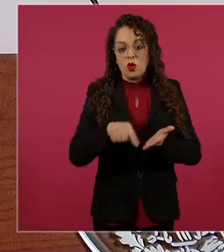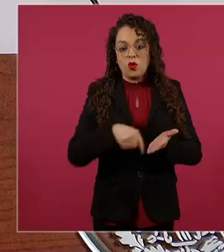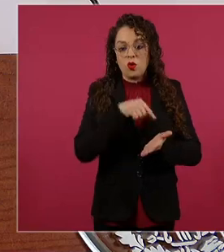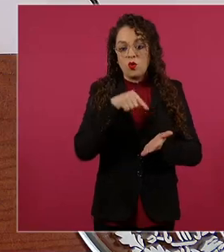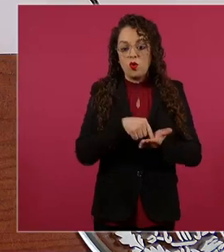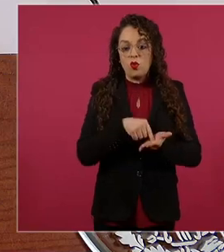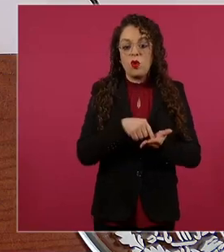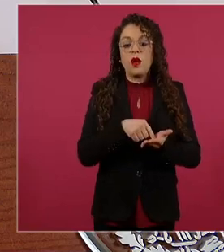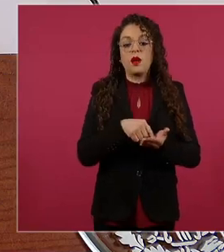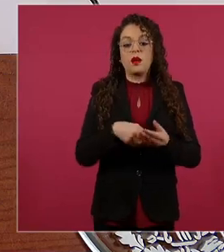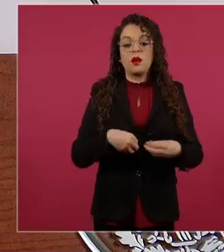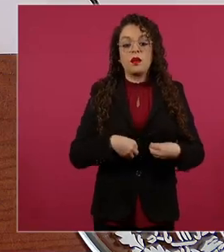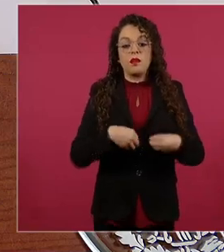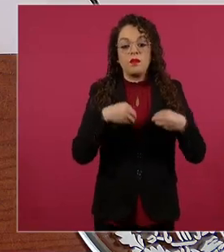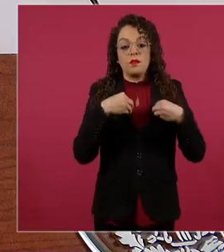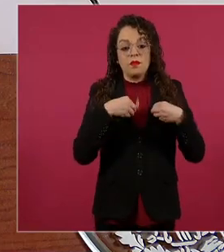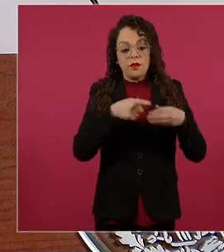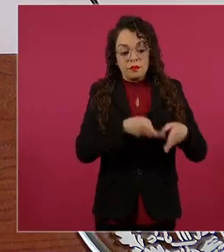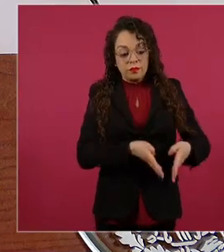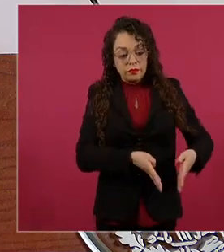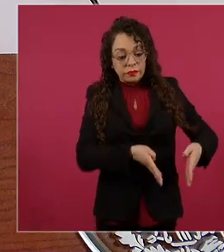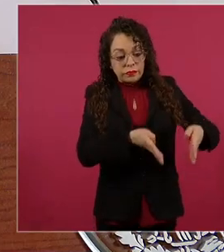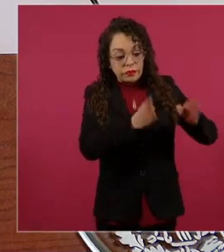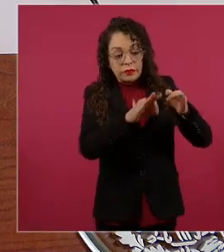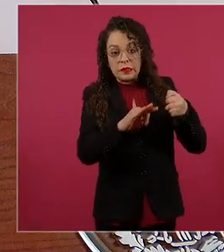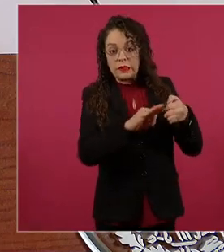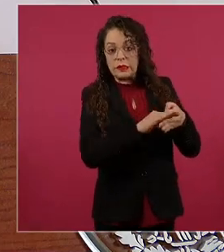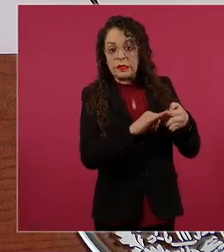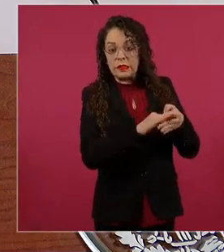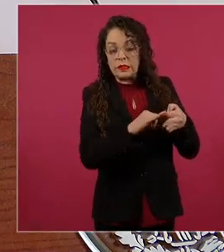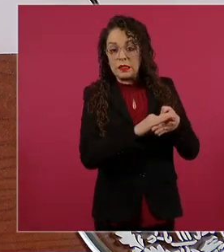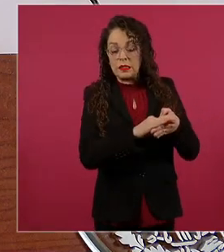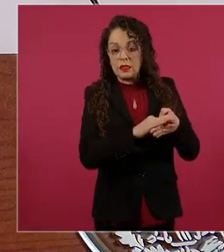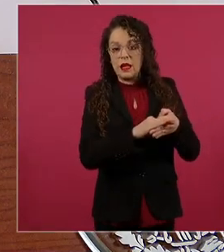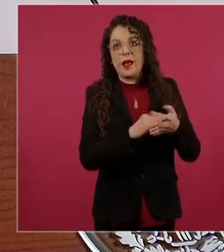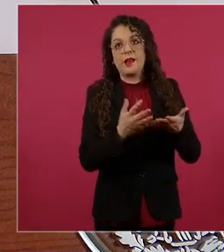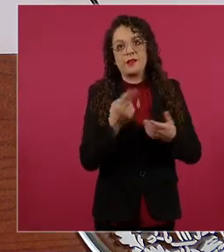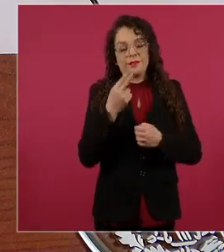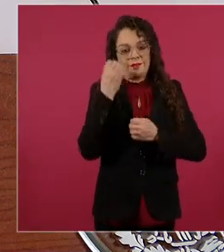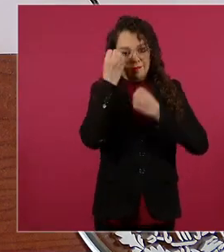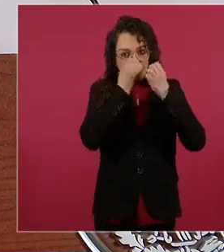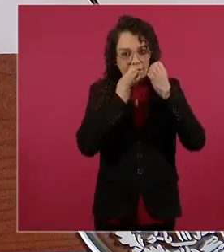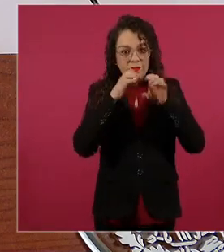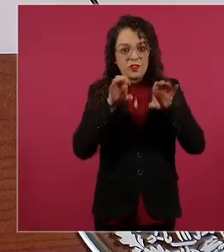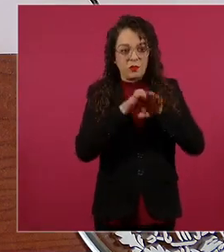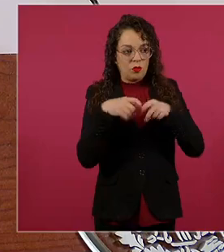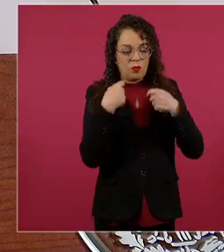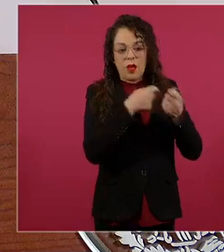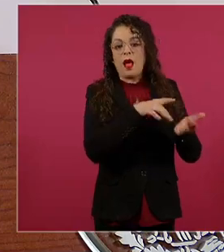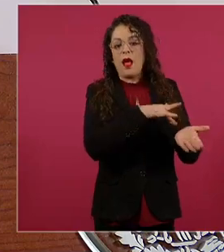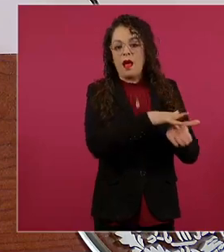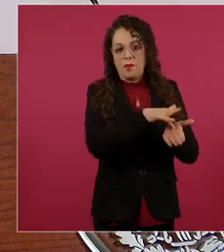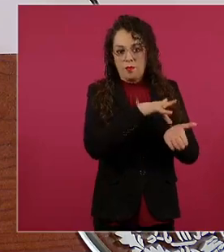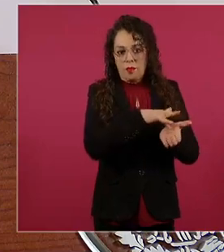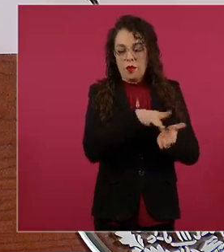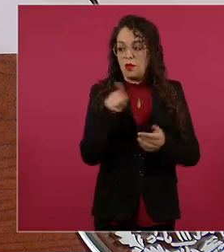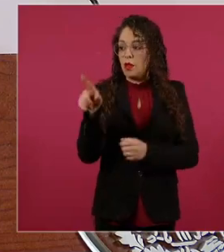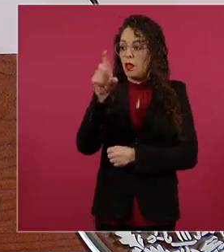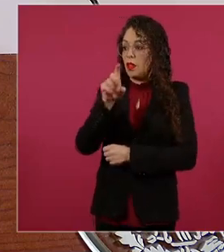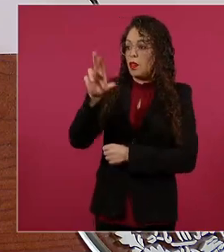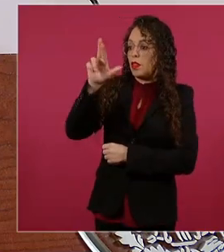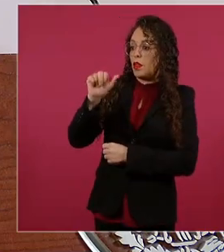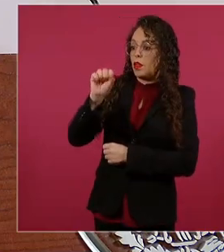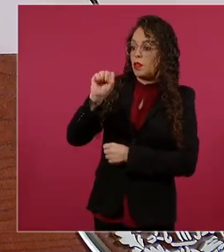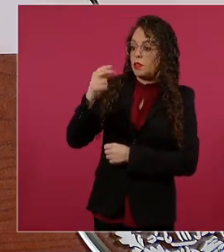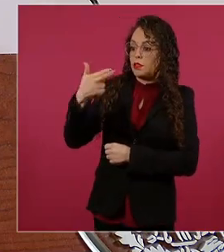derecho de vía. Y sobre todo la doctora hace mucho énfasis en la atención